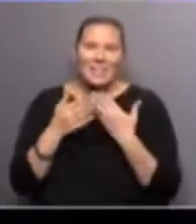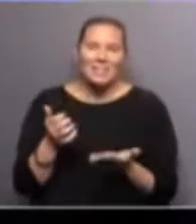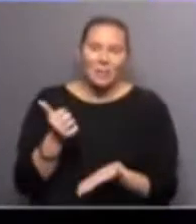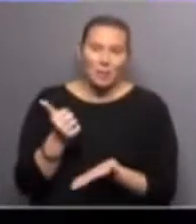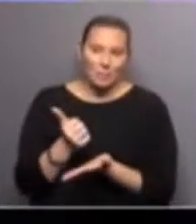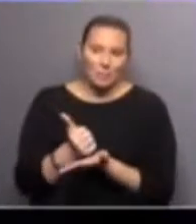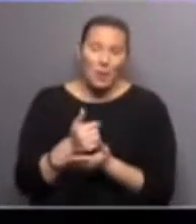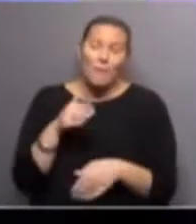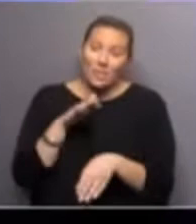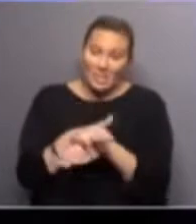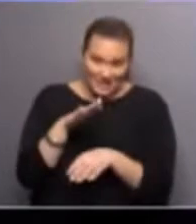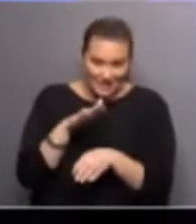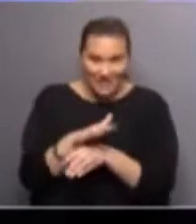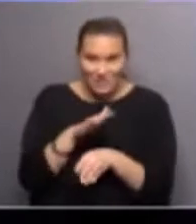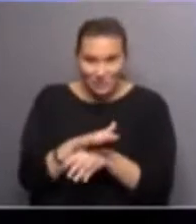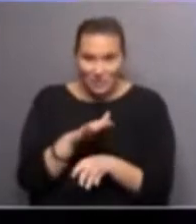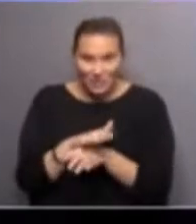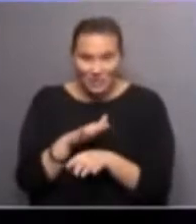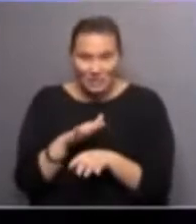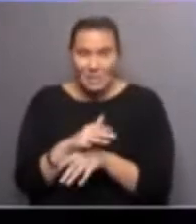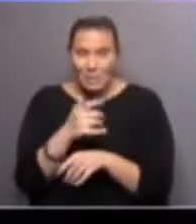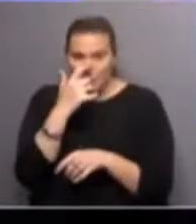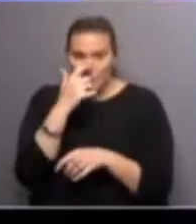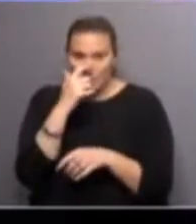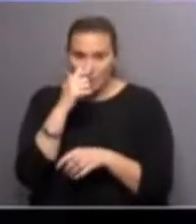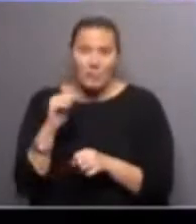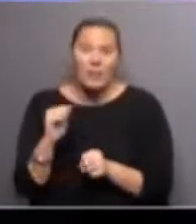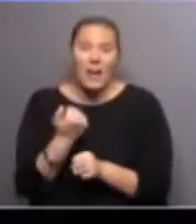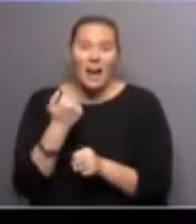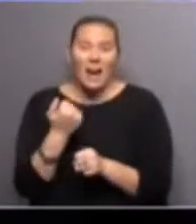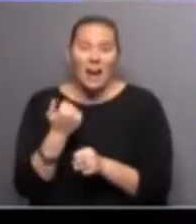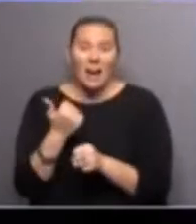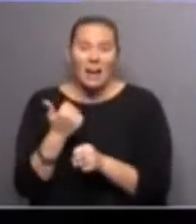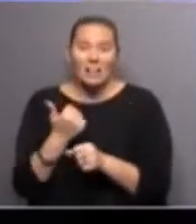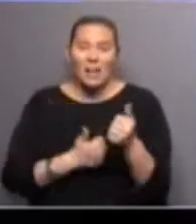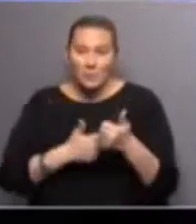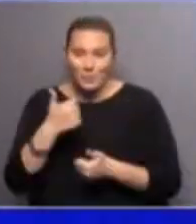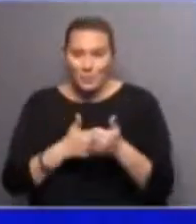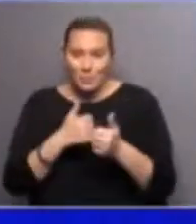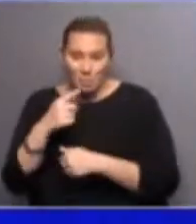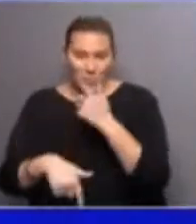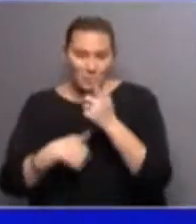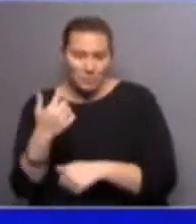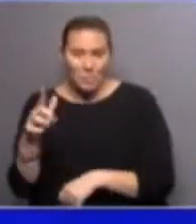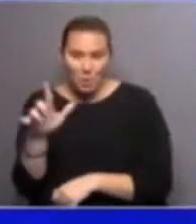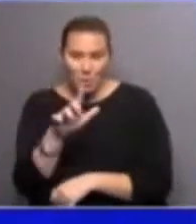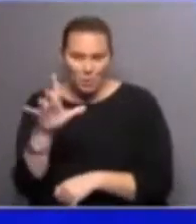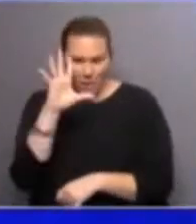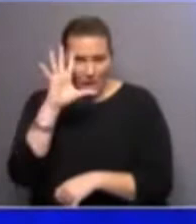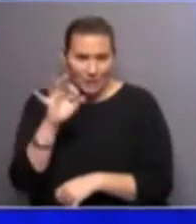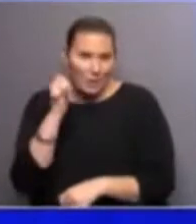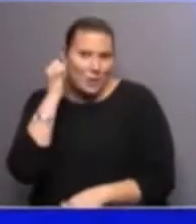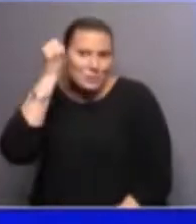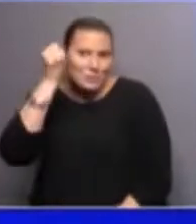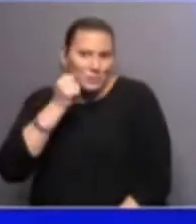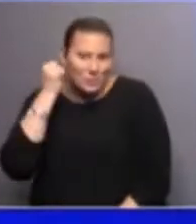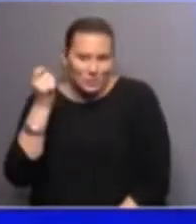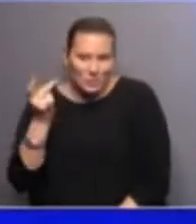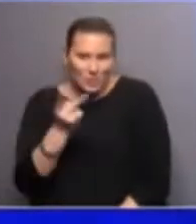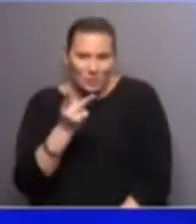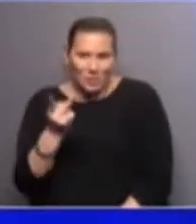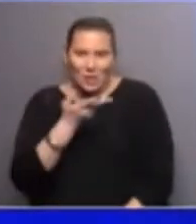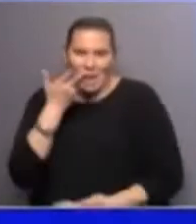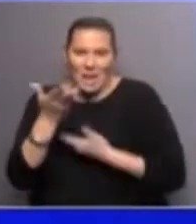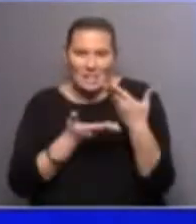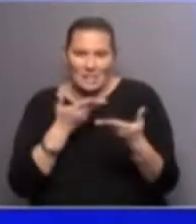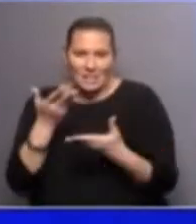acá. Felicitaciones por haber ganado este concurso, y bueno, porque el próximo lunes creo que van a cumplir un sueño ambos, que es cantar